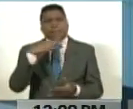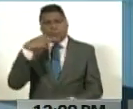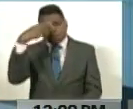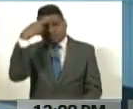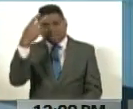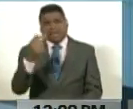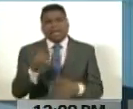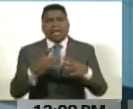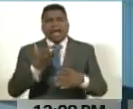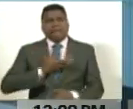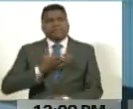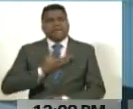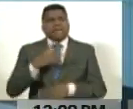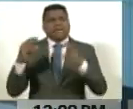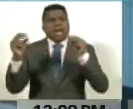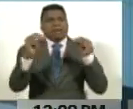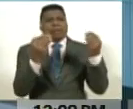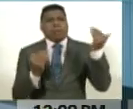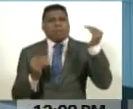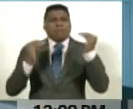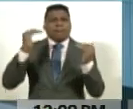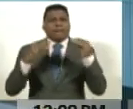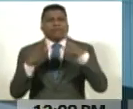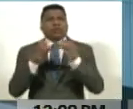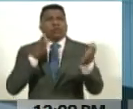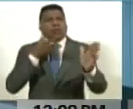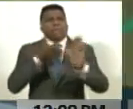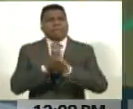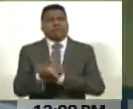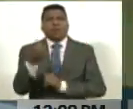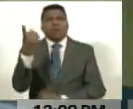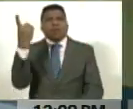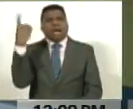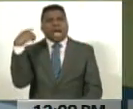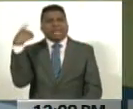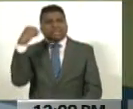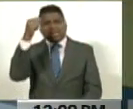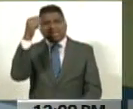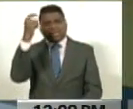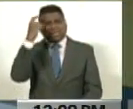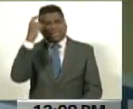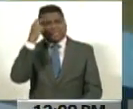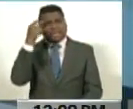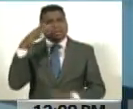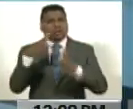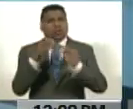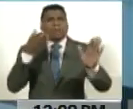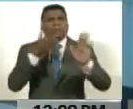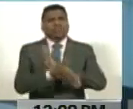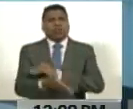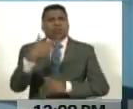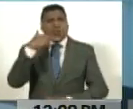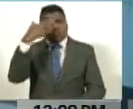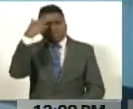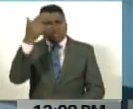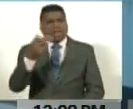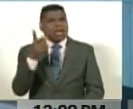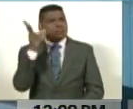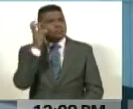que nos ofrecerá un balance sobre los hechos violentos que se presentaron el día de ayer en ese municipio. Lo escuchamos,